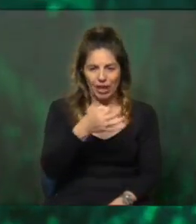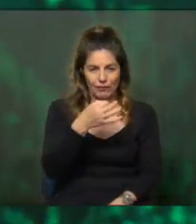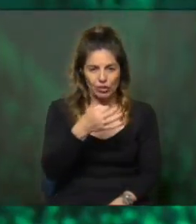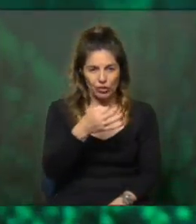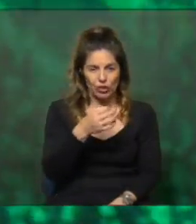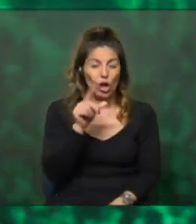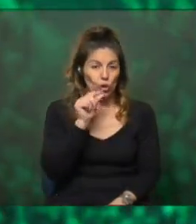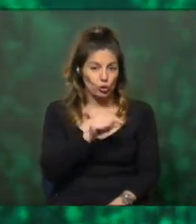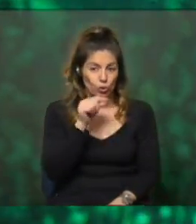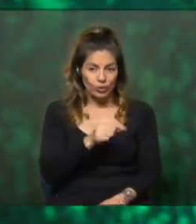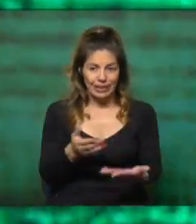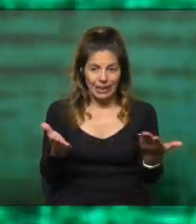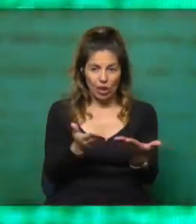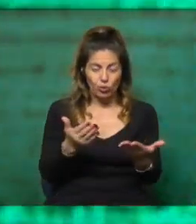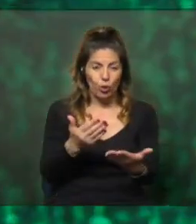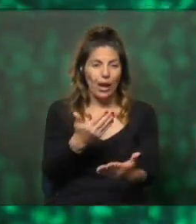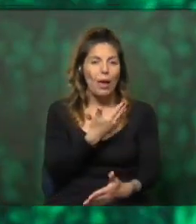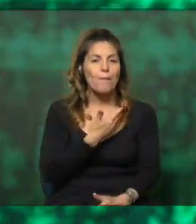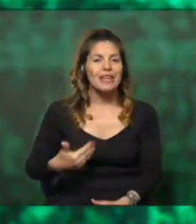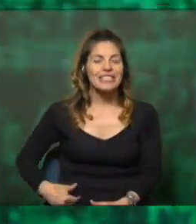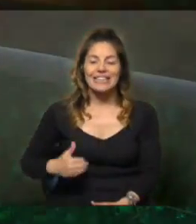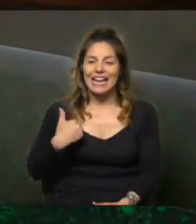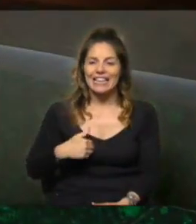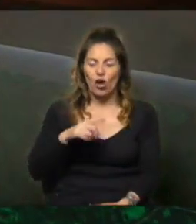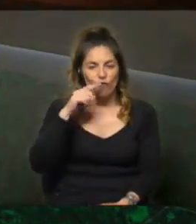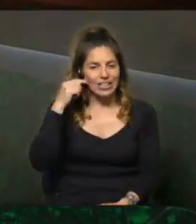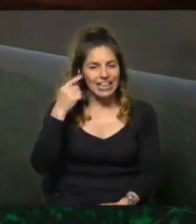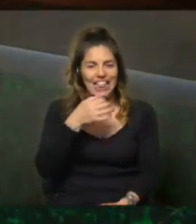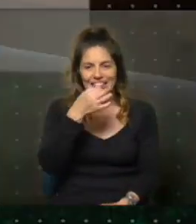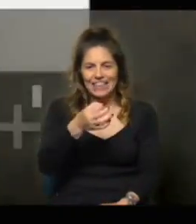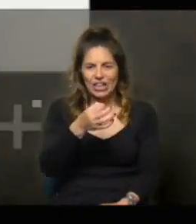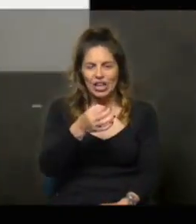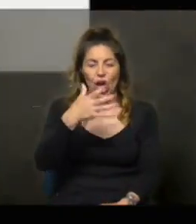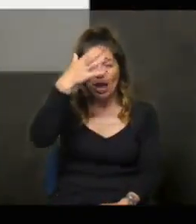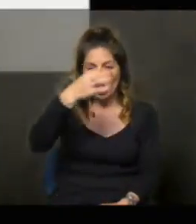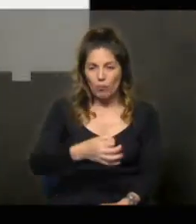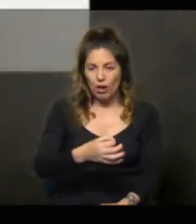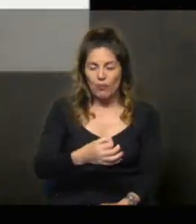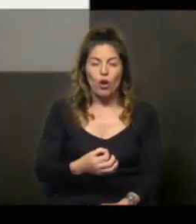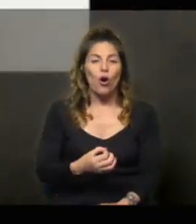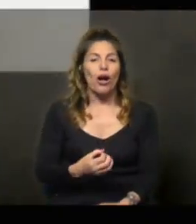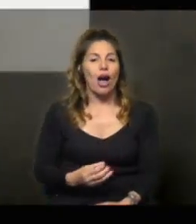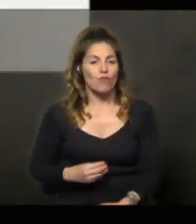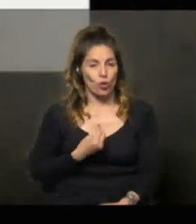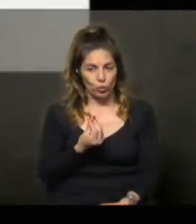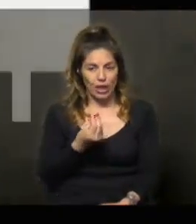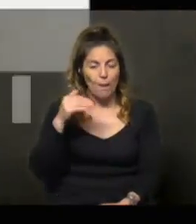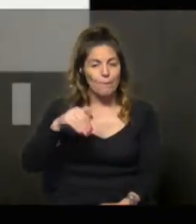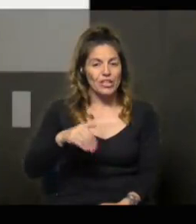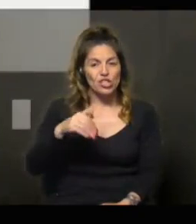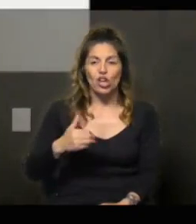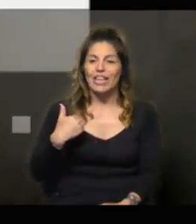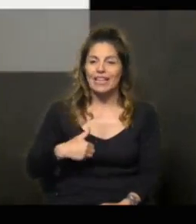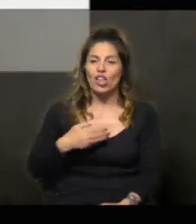a través de Twitter el actual presidente de Argentina Alberto Fernández dijo el el pueblo ha expresado su voluntad millones de argentinas y